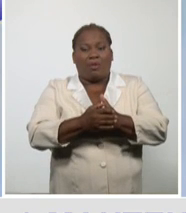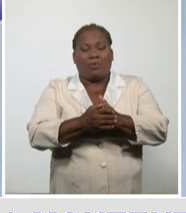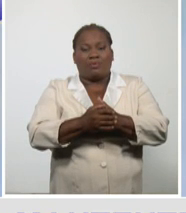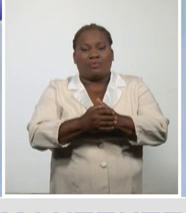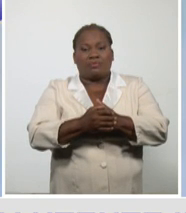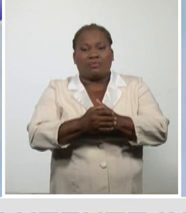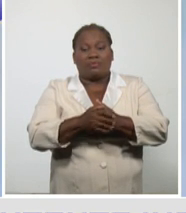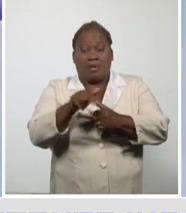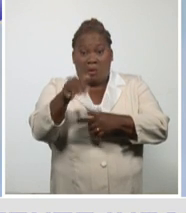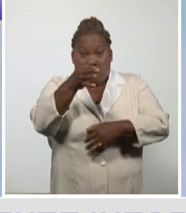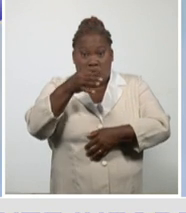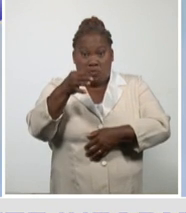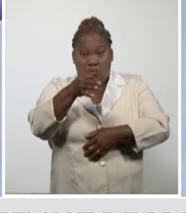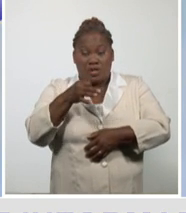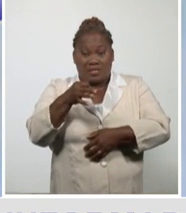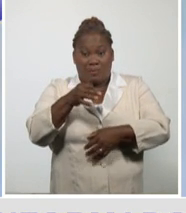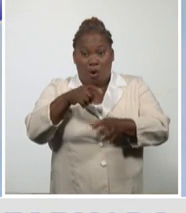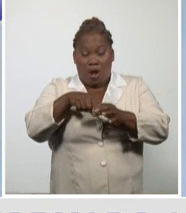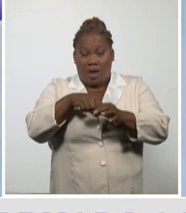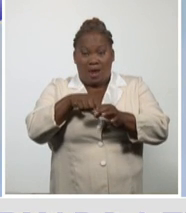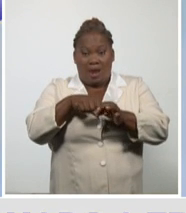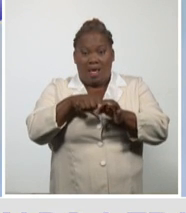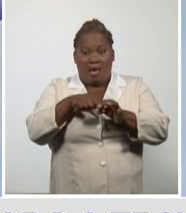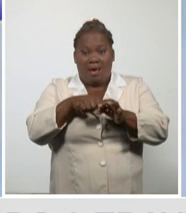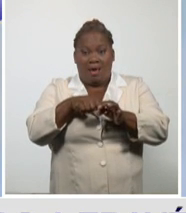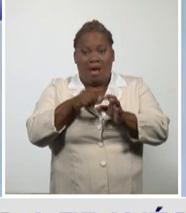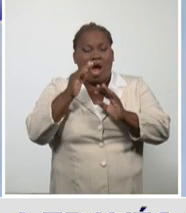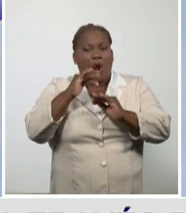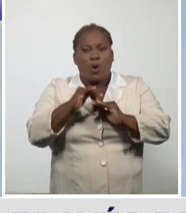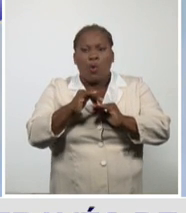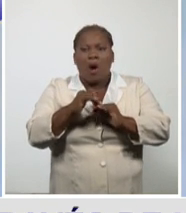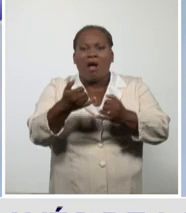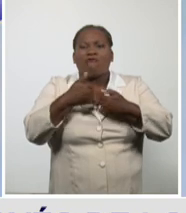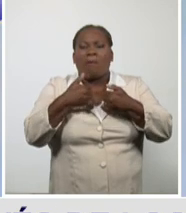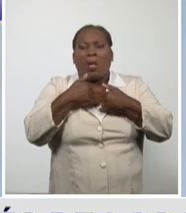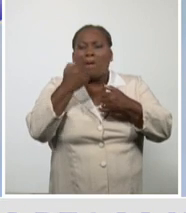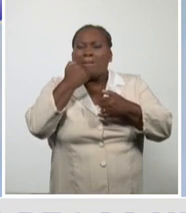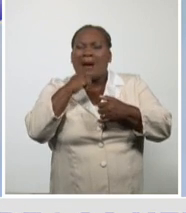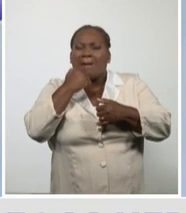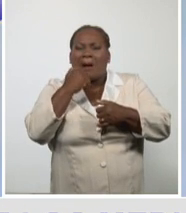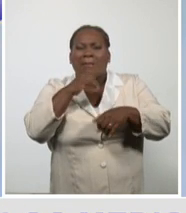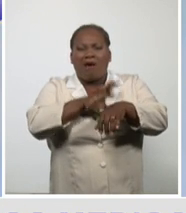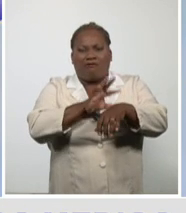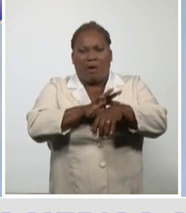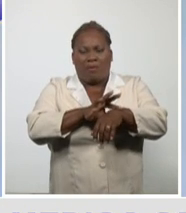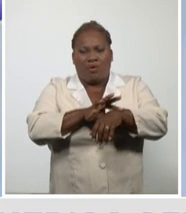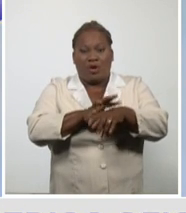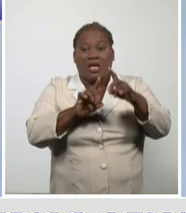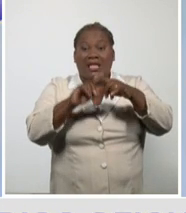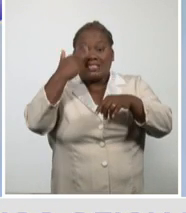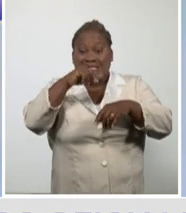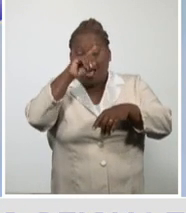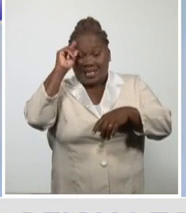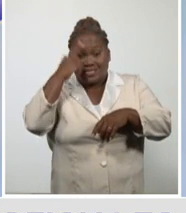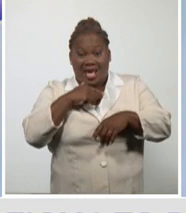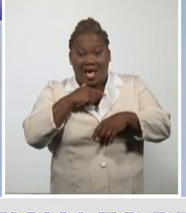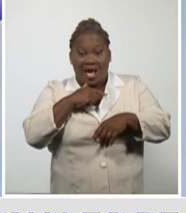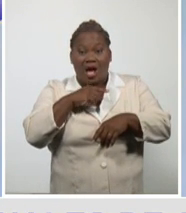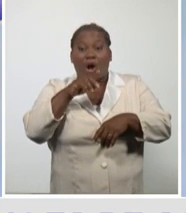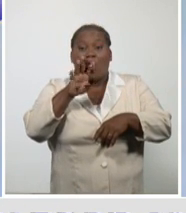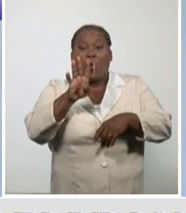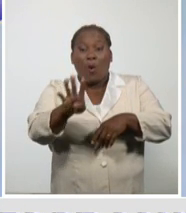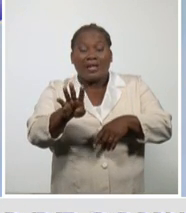este municipio no ha aportado muchos más casos después y tiene una tasa de 48,8 por 100.000